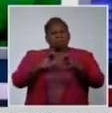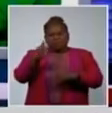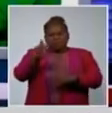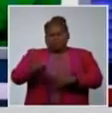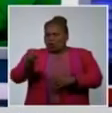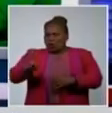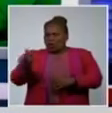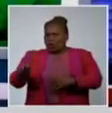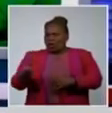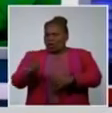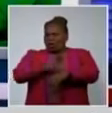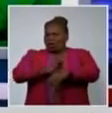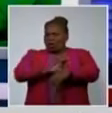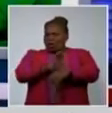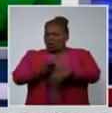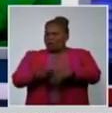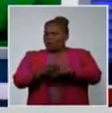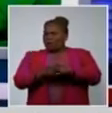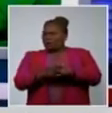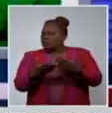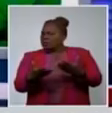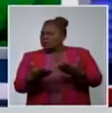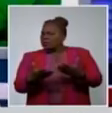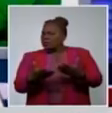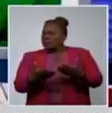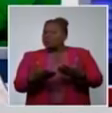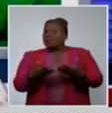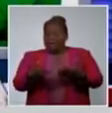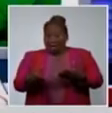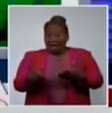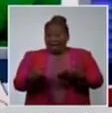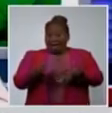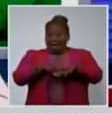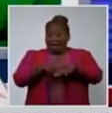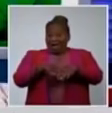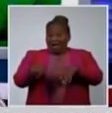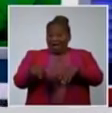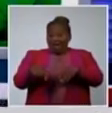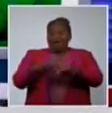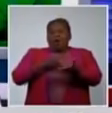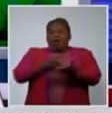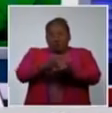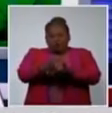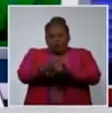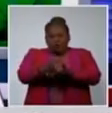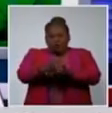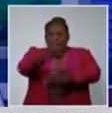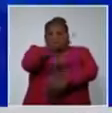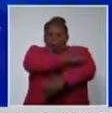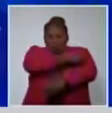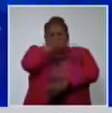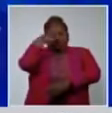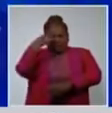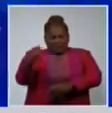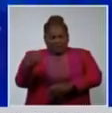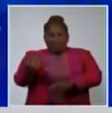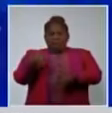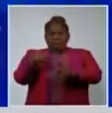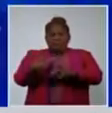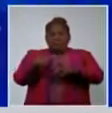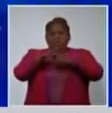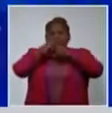debe de abandonar las medidas que hemos aprendido para proteger estos